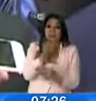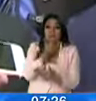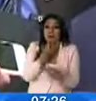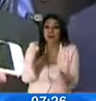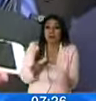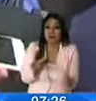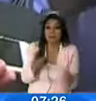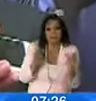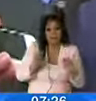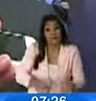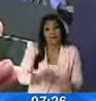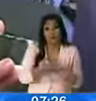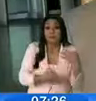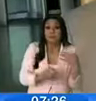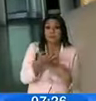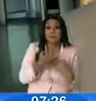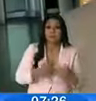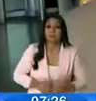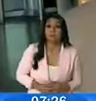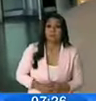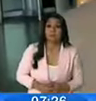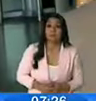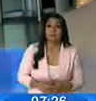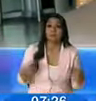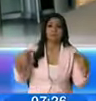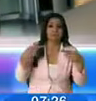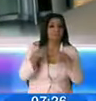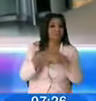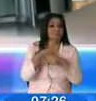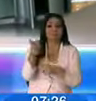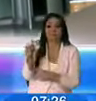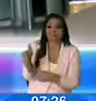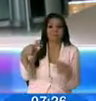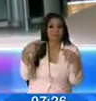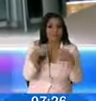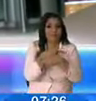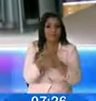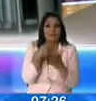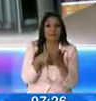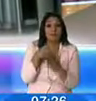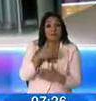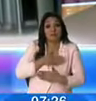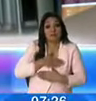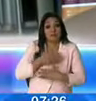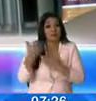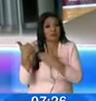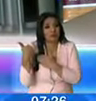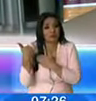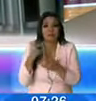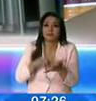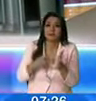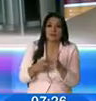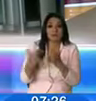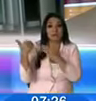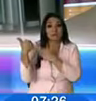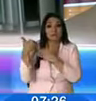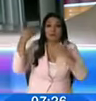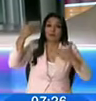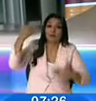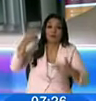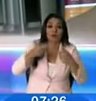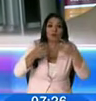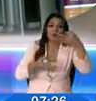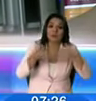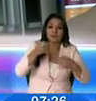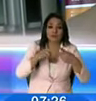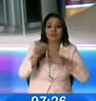una responsabilidad judicial. Bueno, es una contradicción, porque si él es responsable en lo político, en lo judicial,